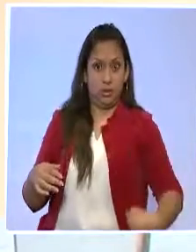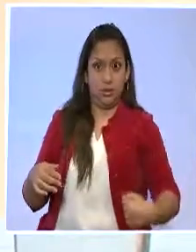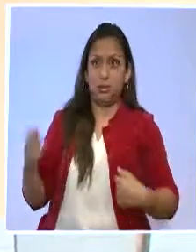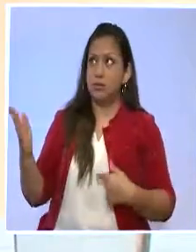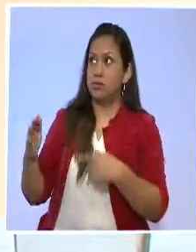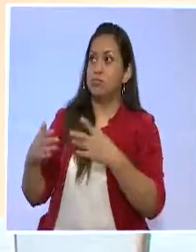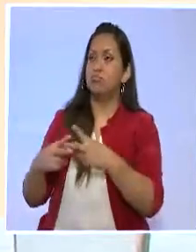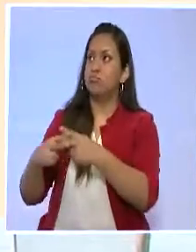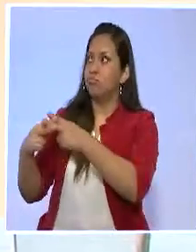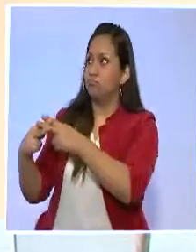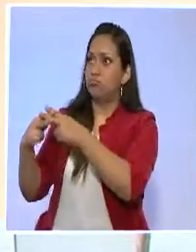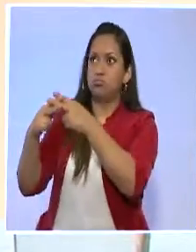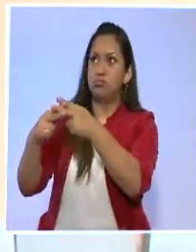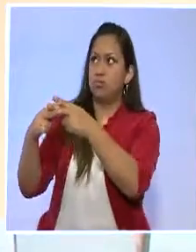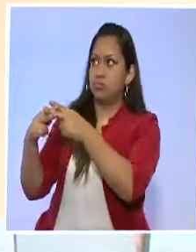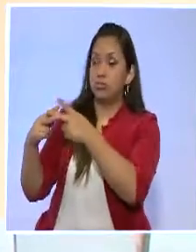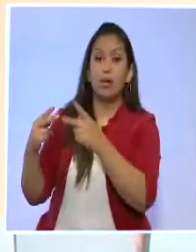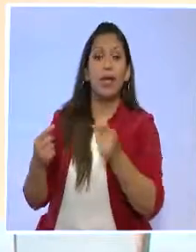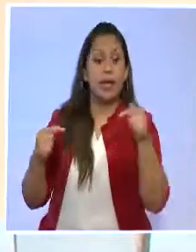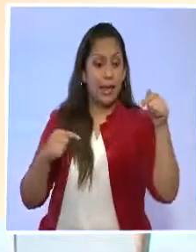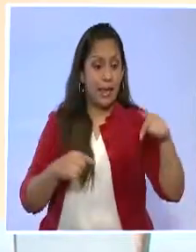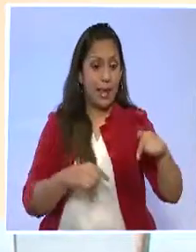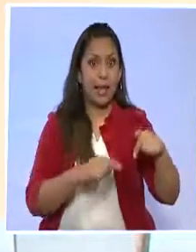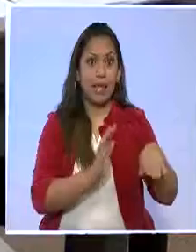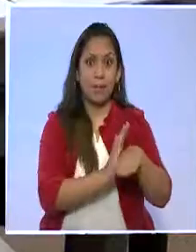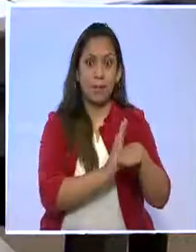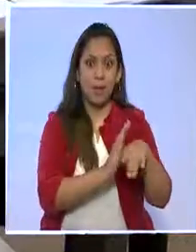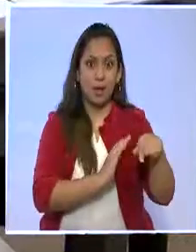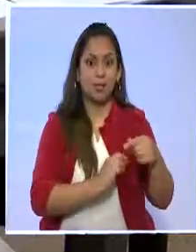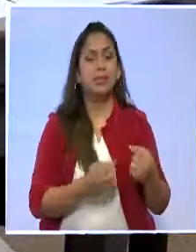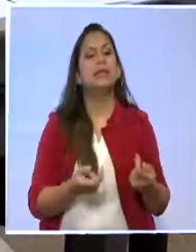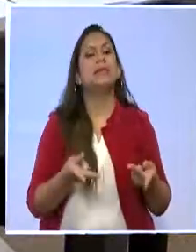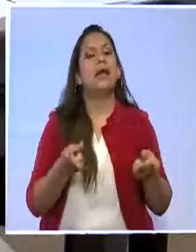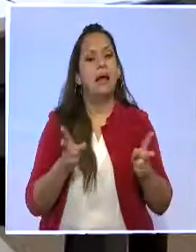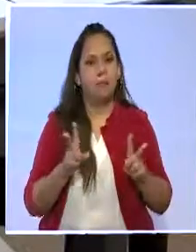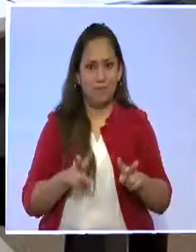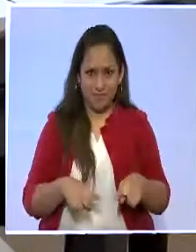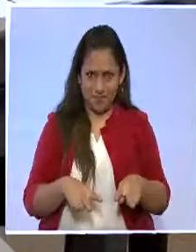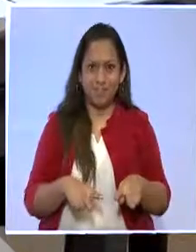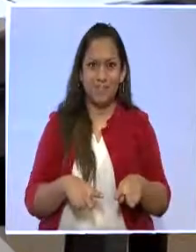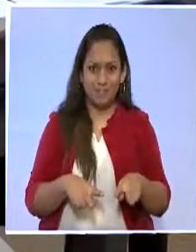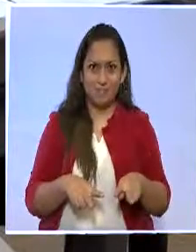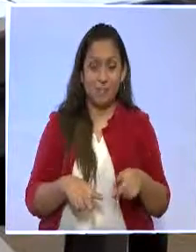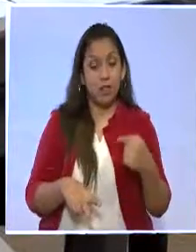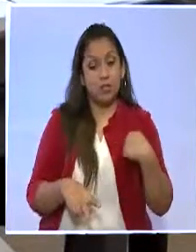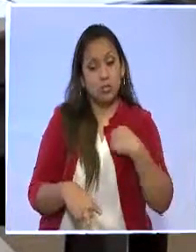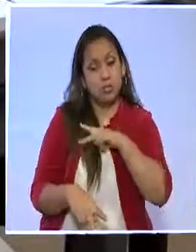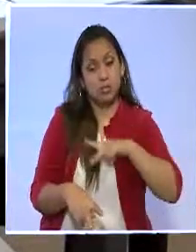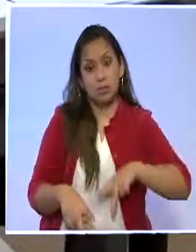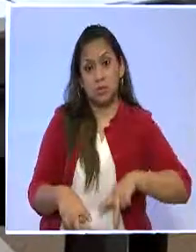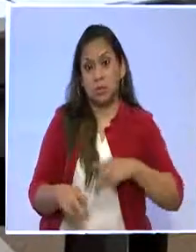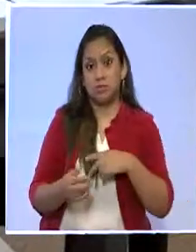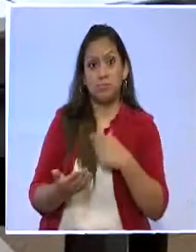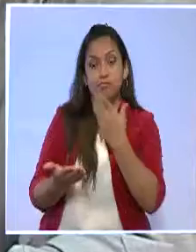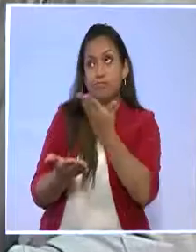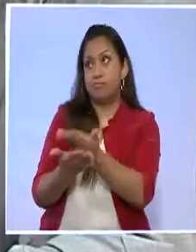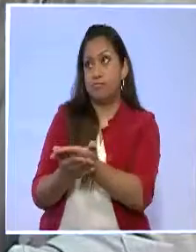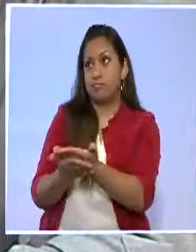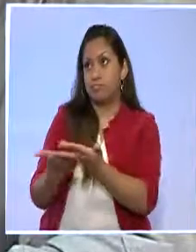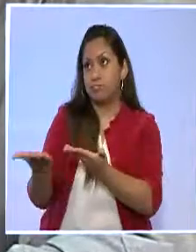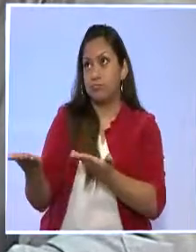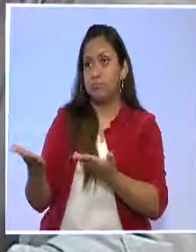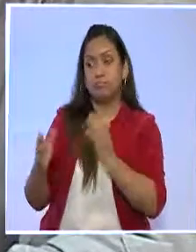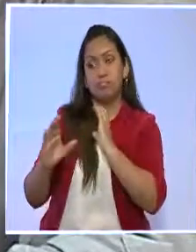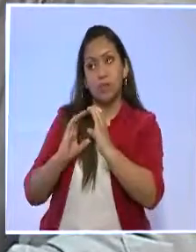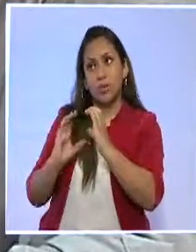regiones incluyendo la región de américa latina y el caribe entonces son los dos temas que en lo personal se lo plantea el presidente lukashenko se mostró muy abierto